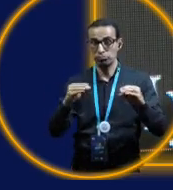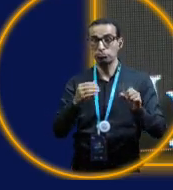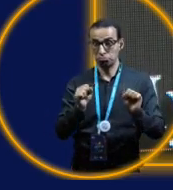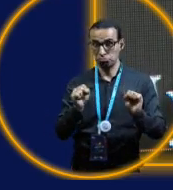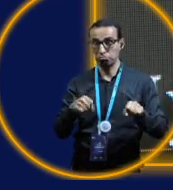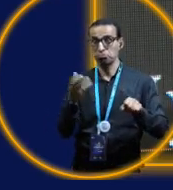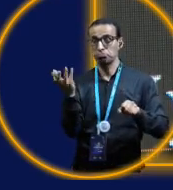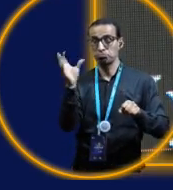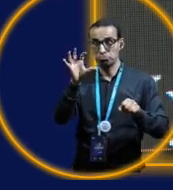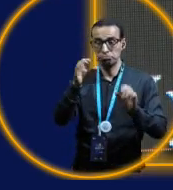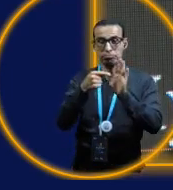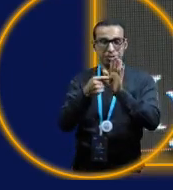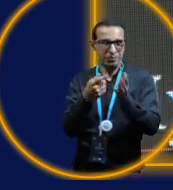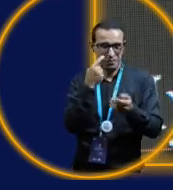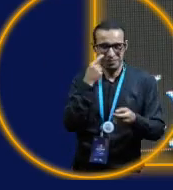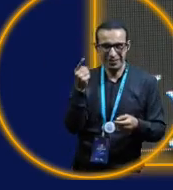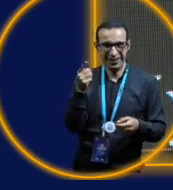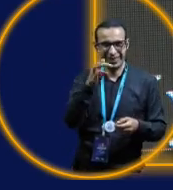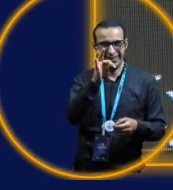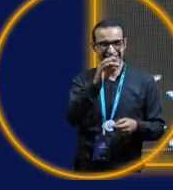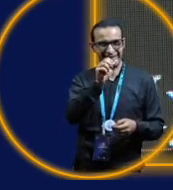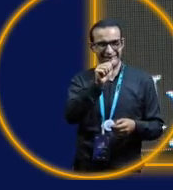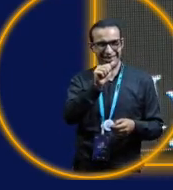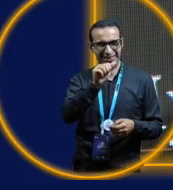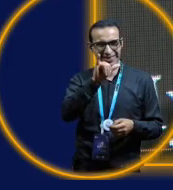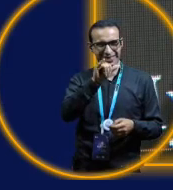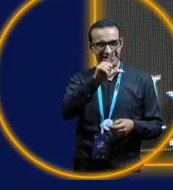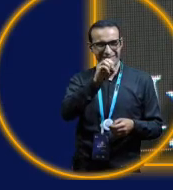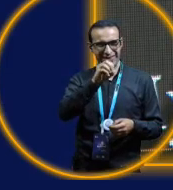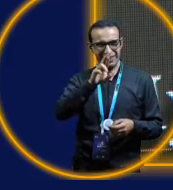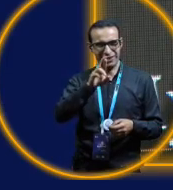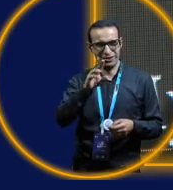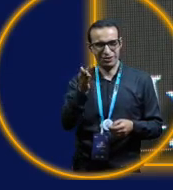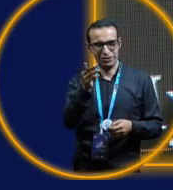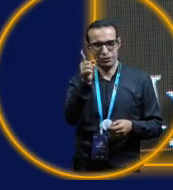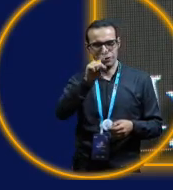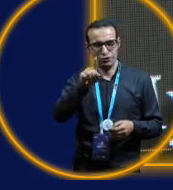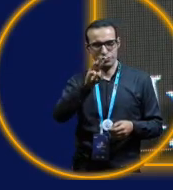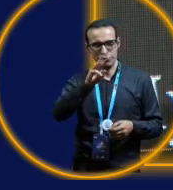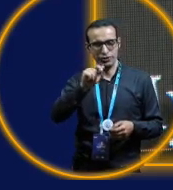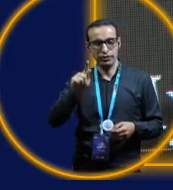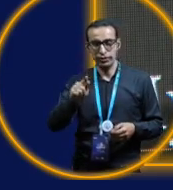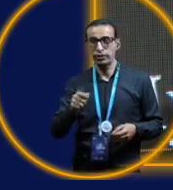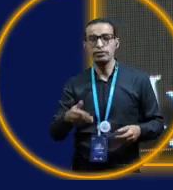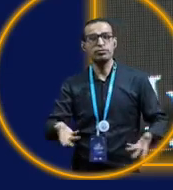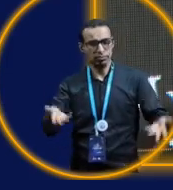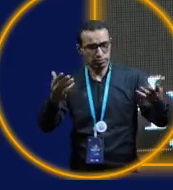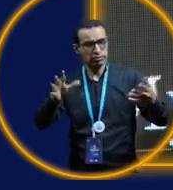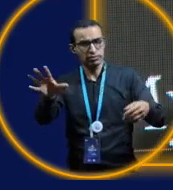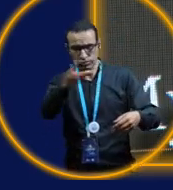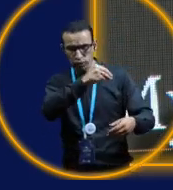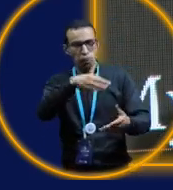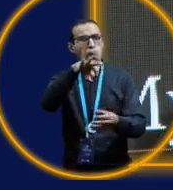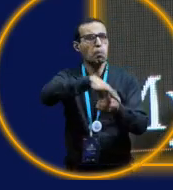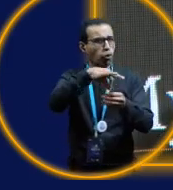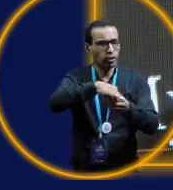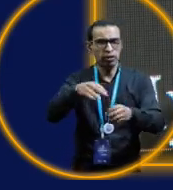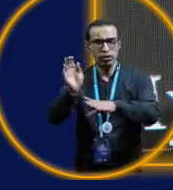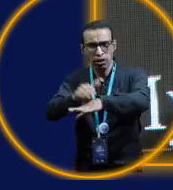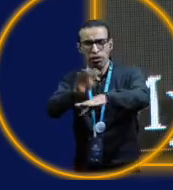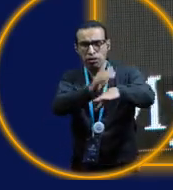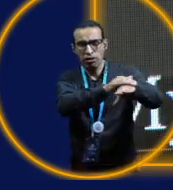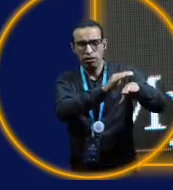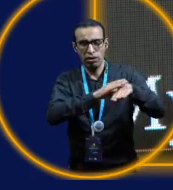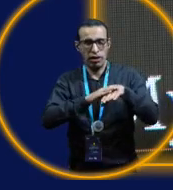como mirar a Taylor Swift a lo largo de los últimos años decir e todo el mundo levántese y voten y creo que hay maneras en que la